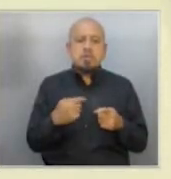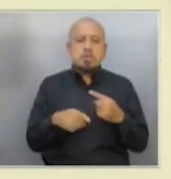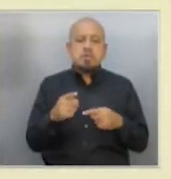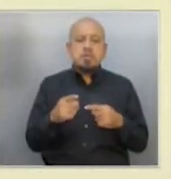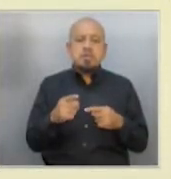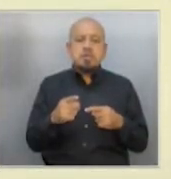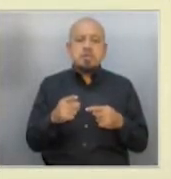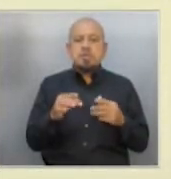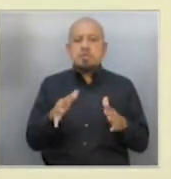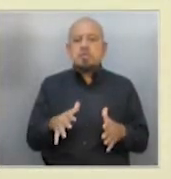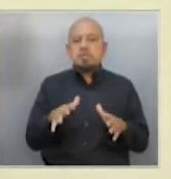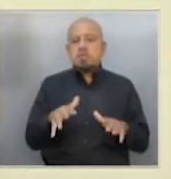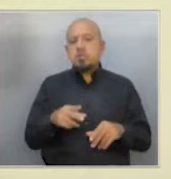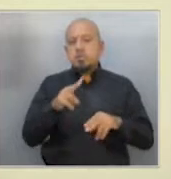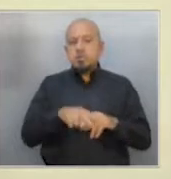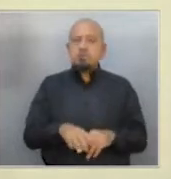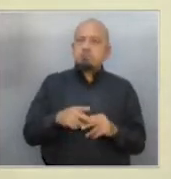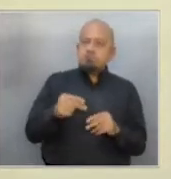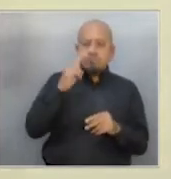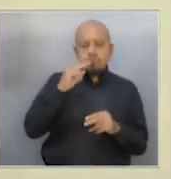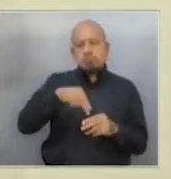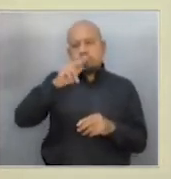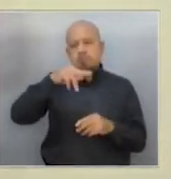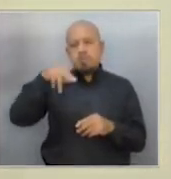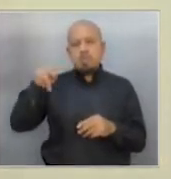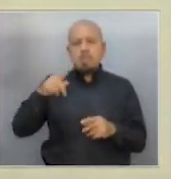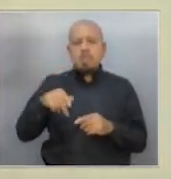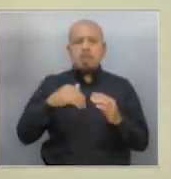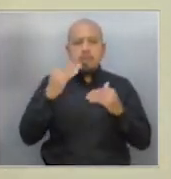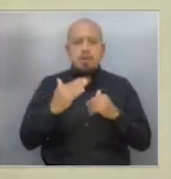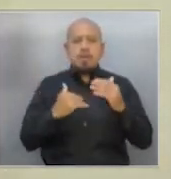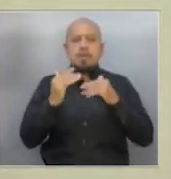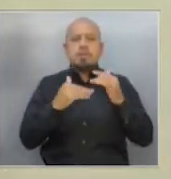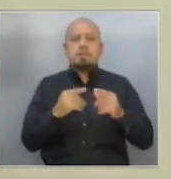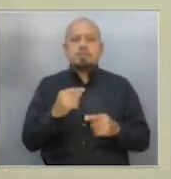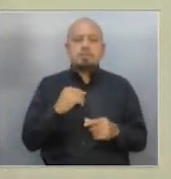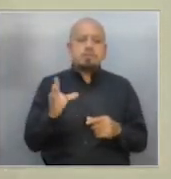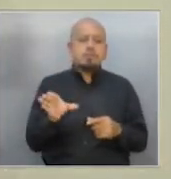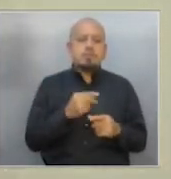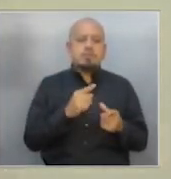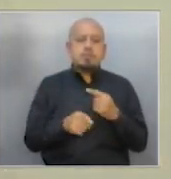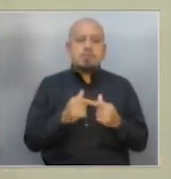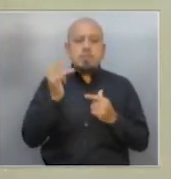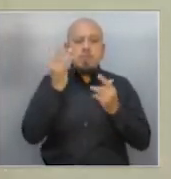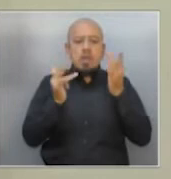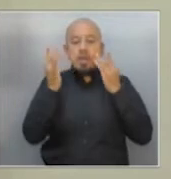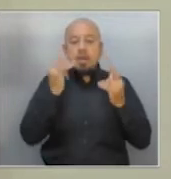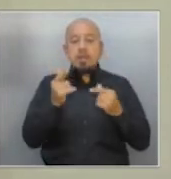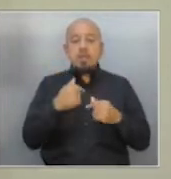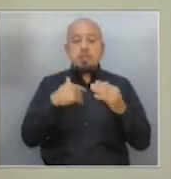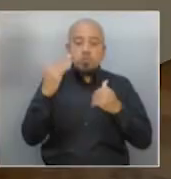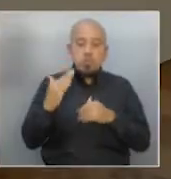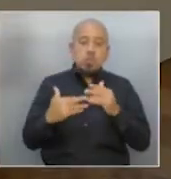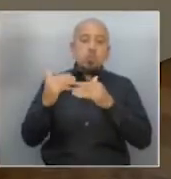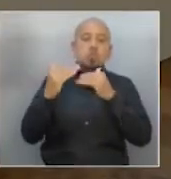con el atril a mirar y pintar lo que claro, veía. Claro, y en realidad es una construcción, como casi todo en el arte es una construcción. Entonces dije, bueno,